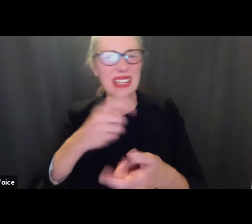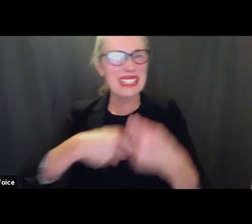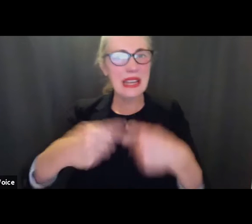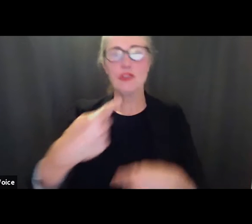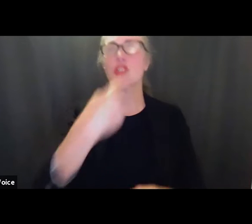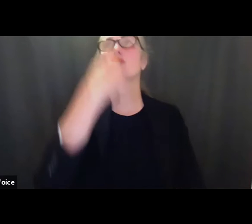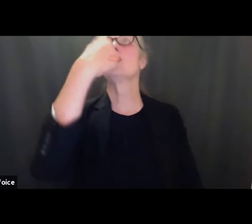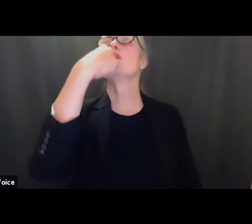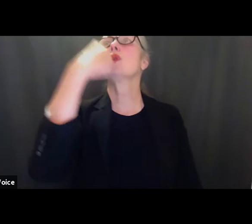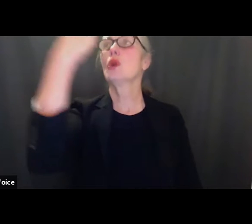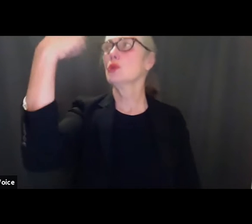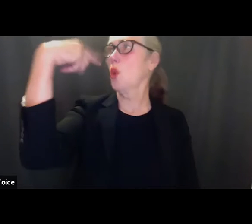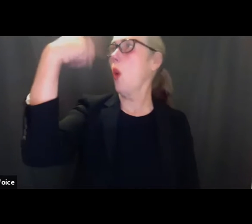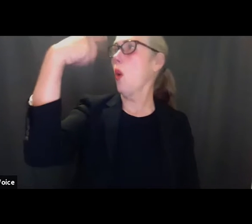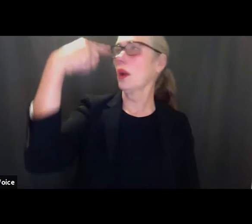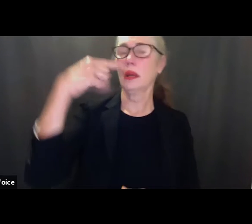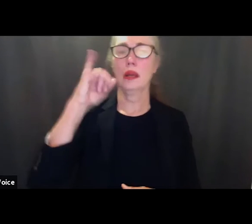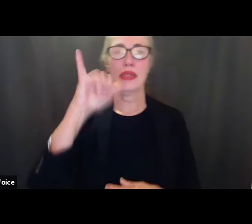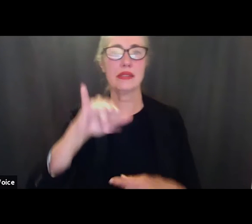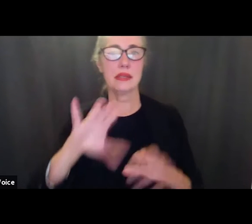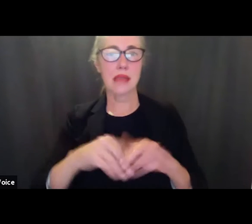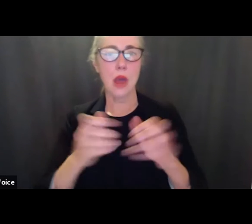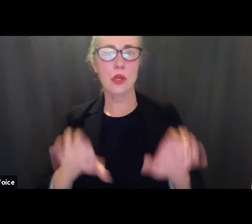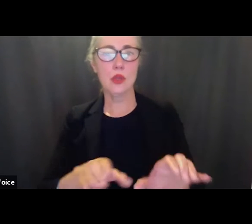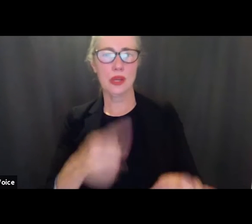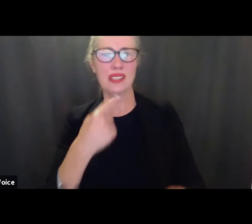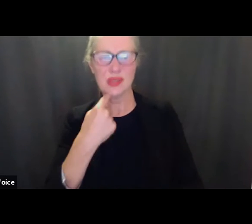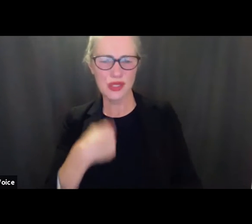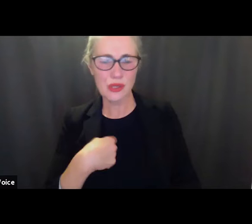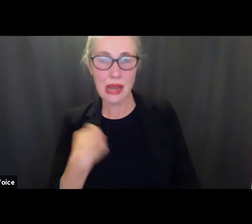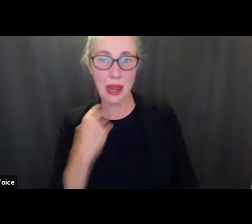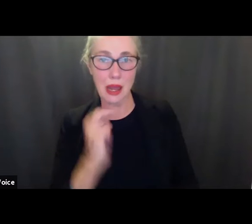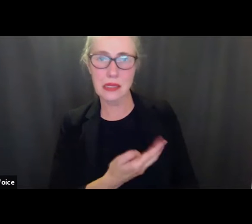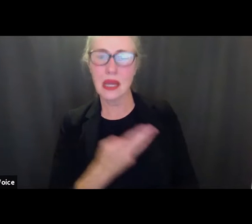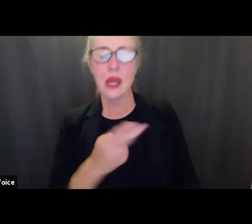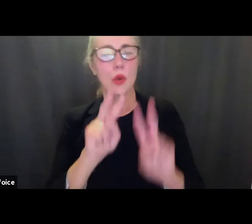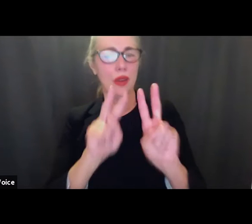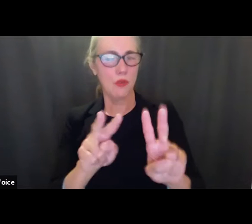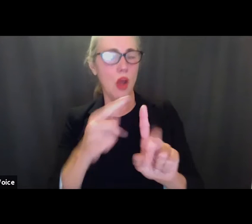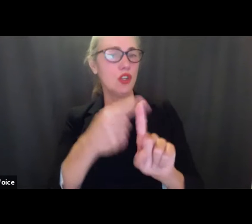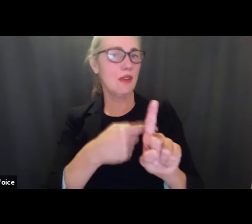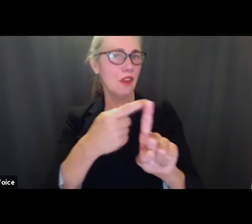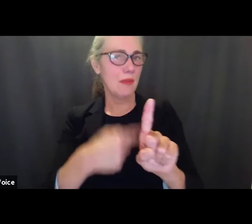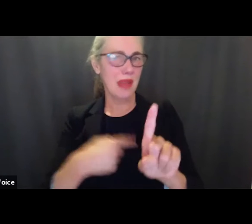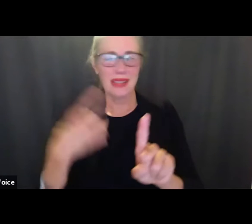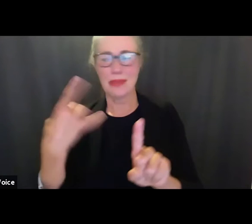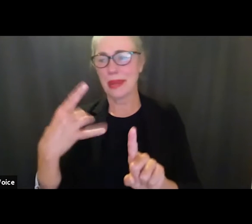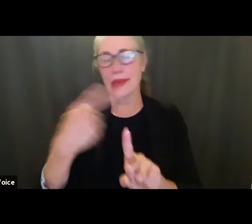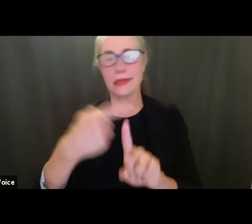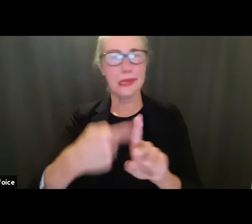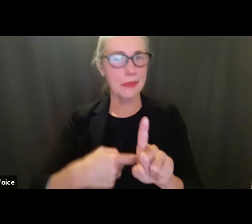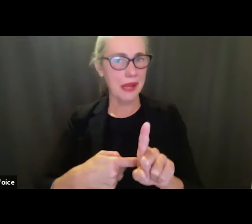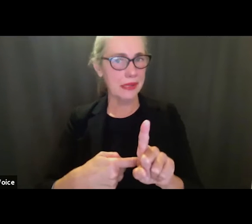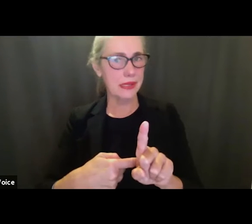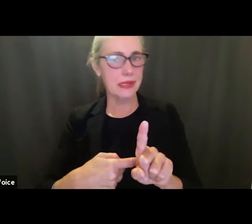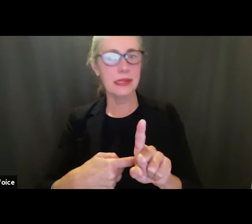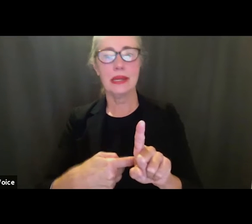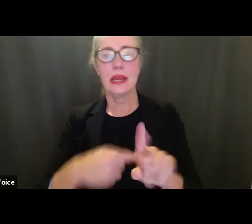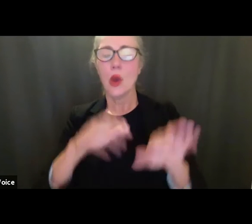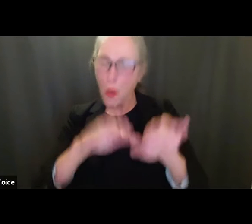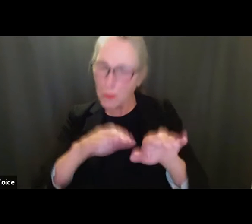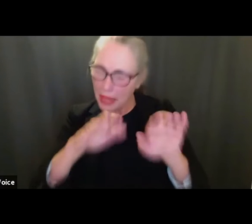un discurso real en lugar de que nada más nos digan qué hacer. Hemos estado al pendiente por 18 meses